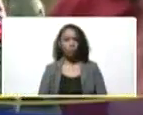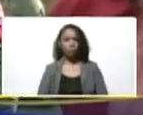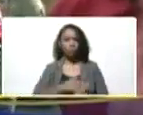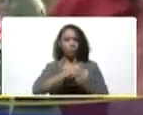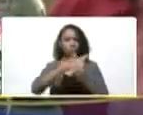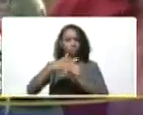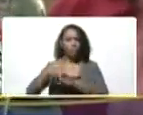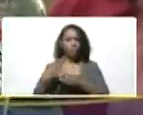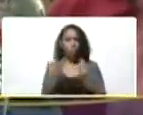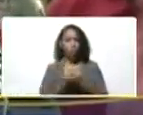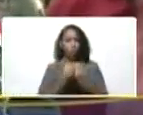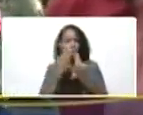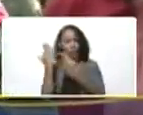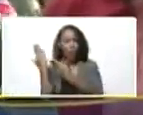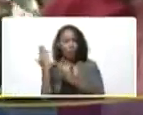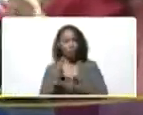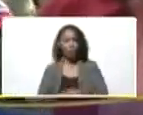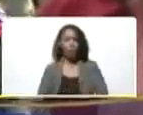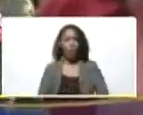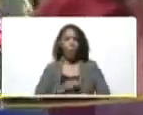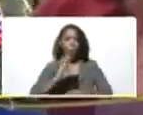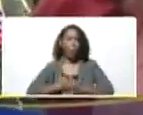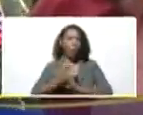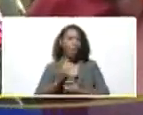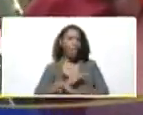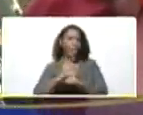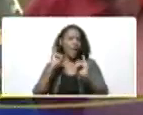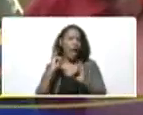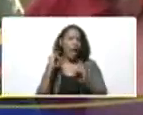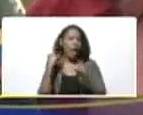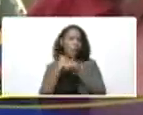compartiendo con ellos, porque al final somos lo mismo,